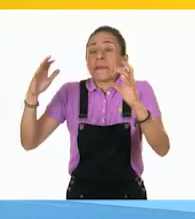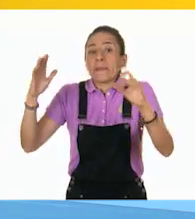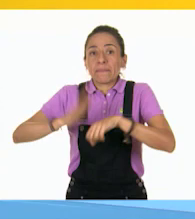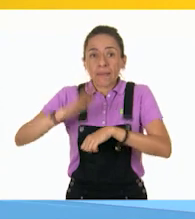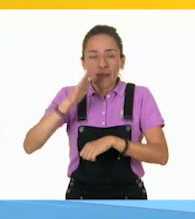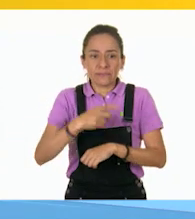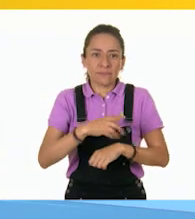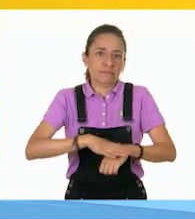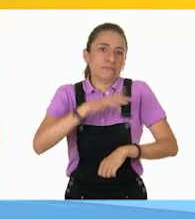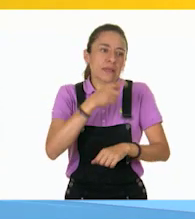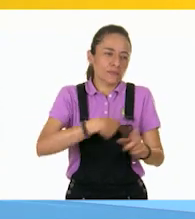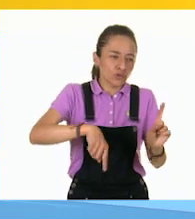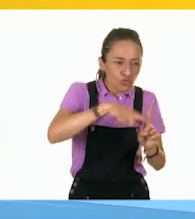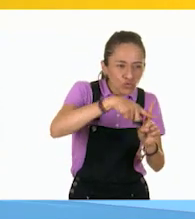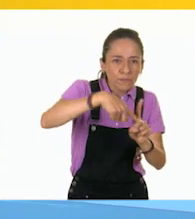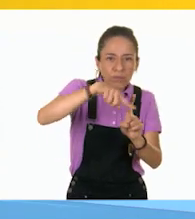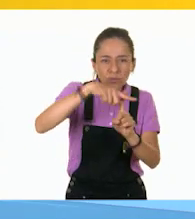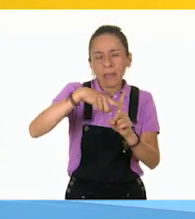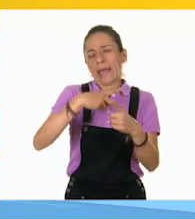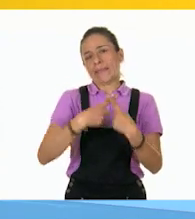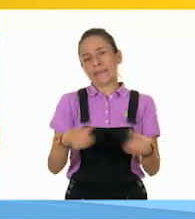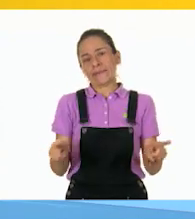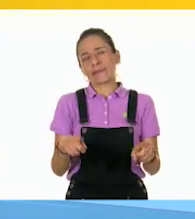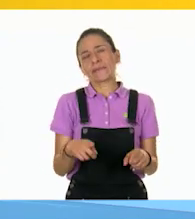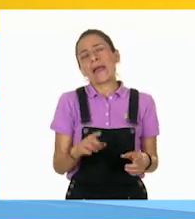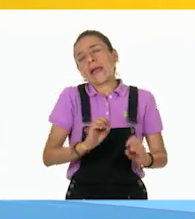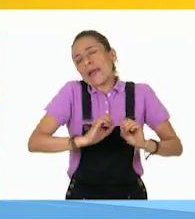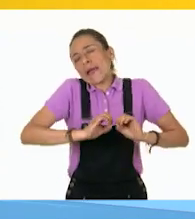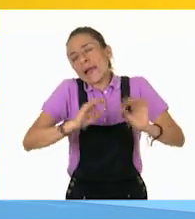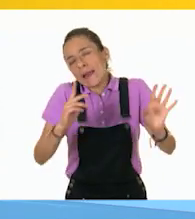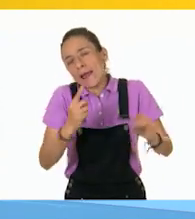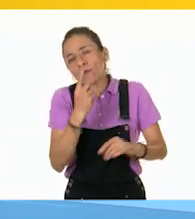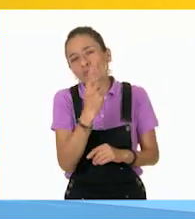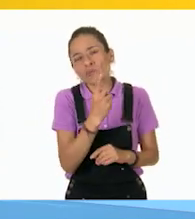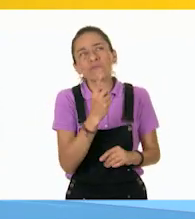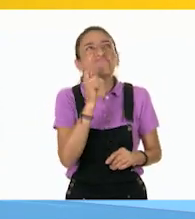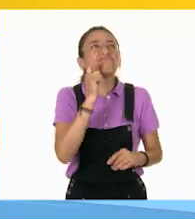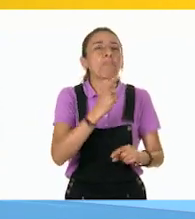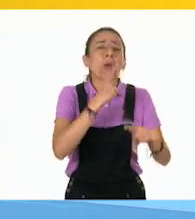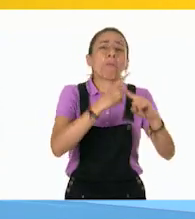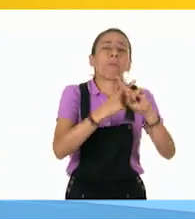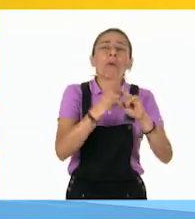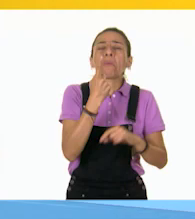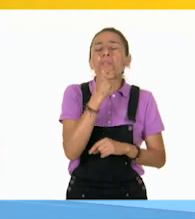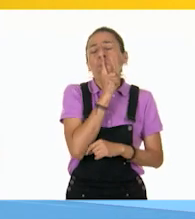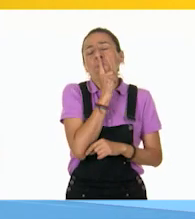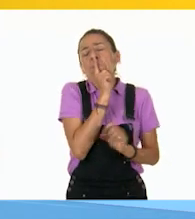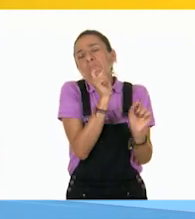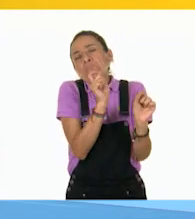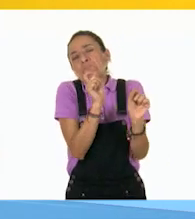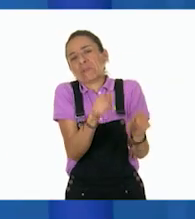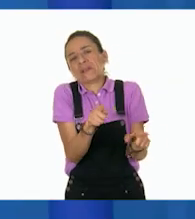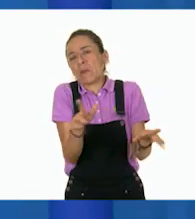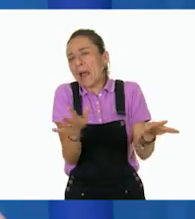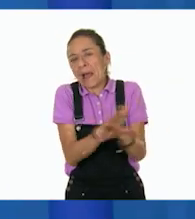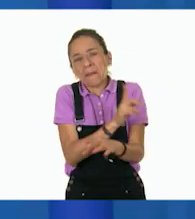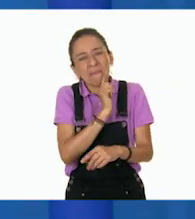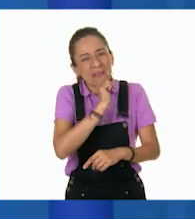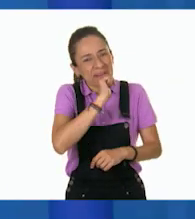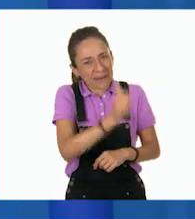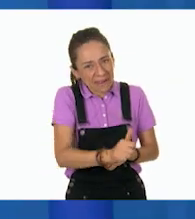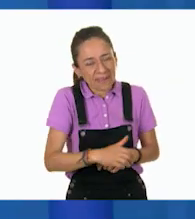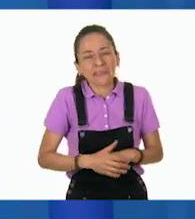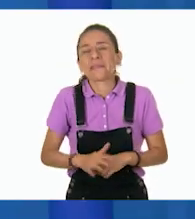suma. Claro, con excepción del 1, que al multiplicar no afectaría al término anterior.